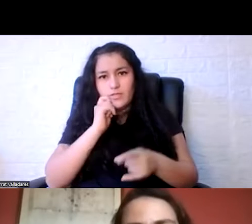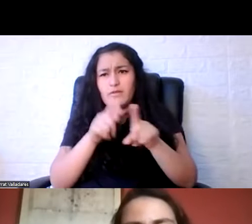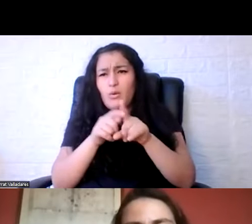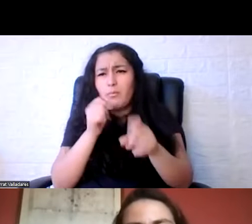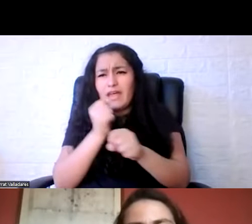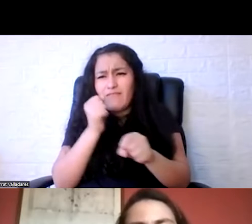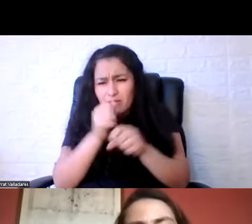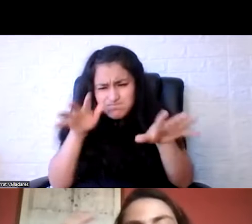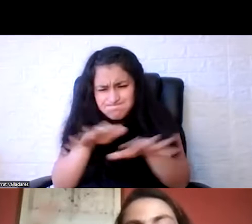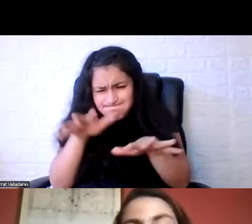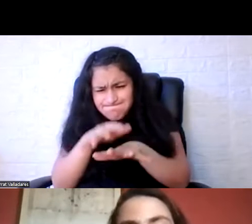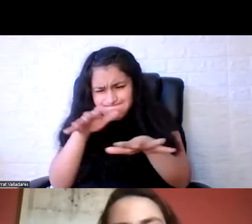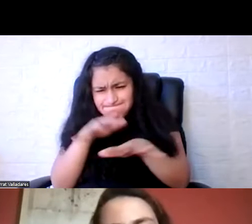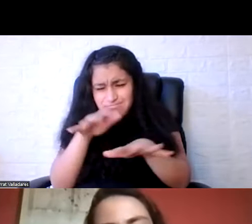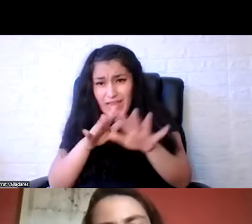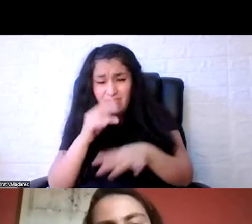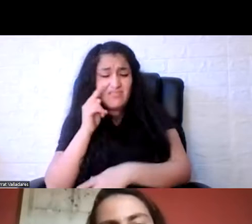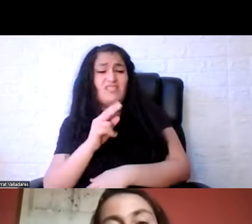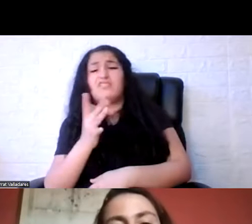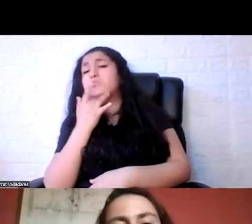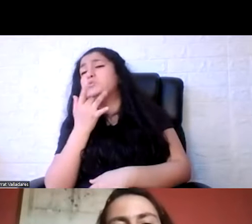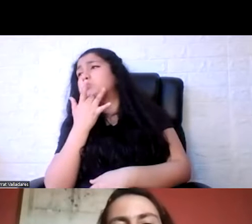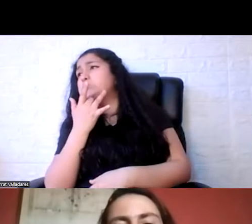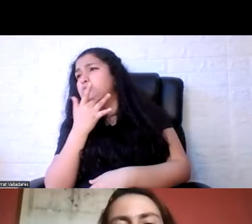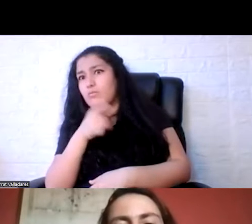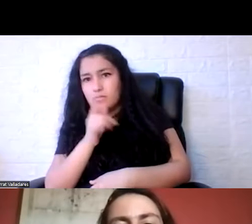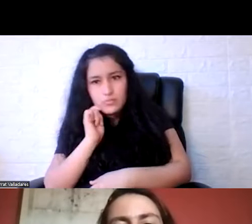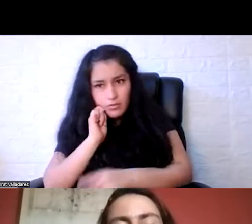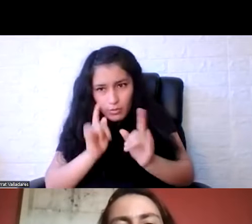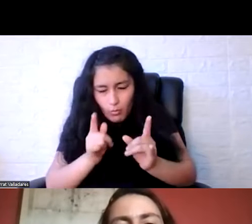ínfimo, en algunas dimensiones, ¿no es cierto?, pero que es crucial.